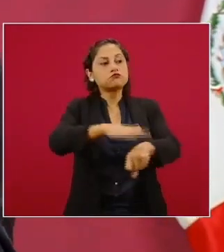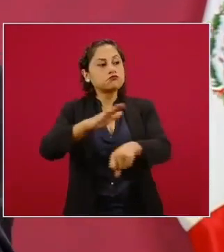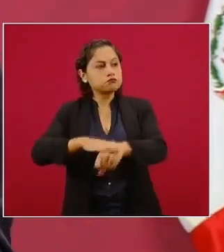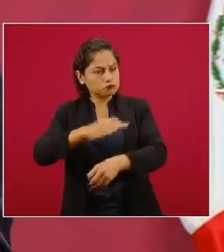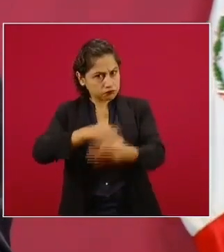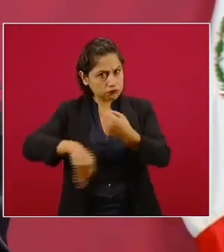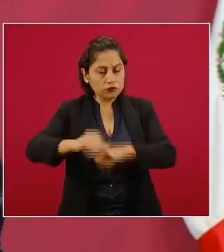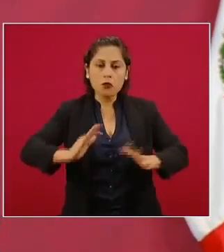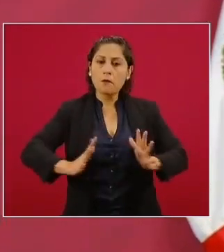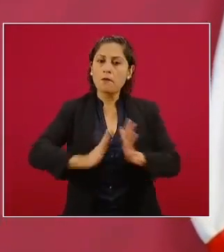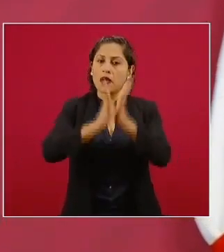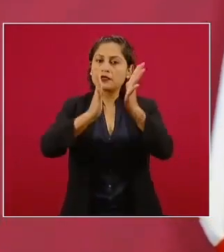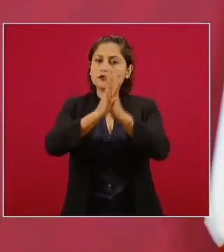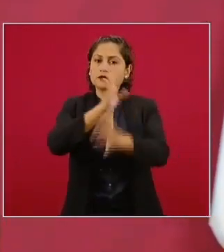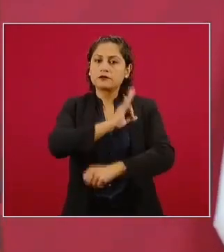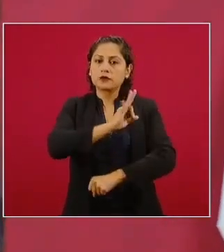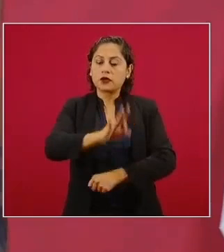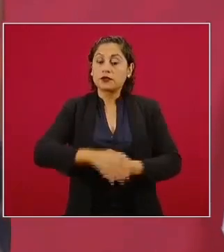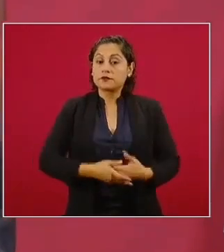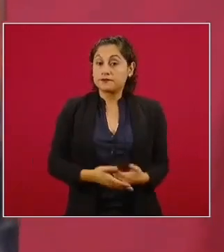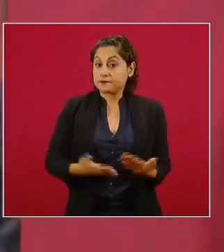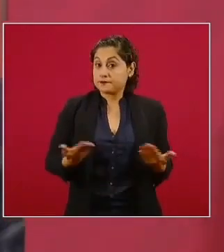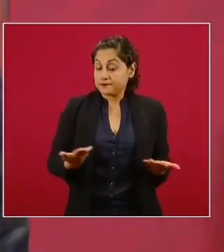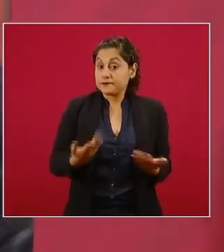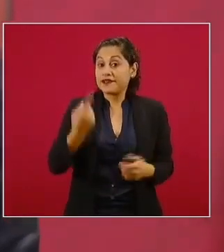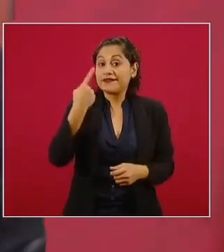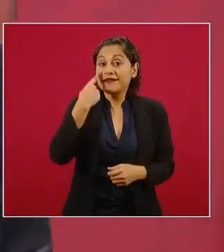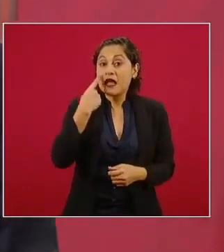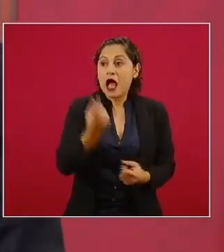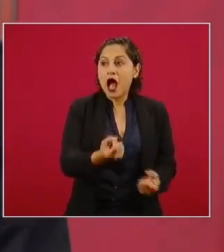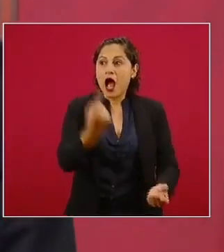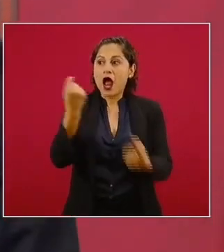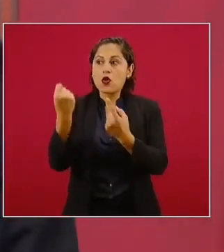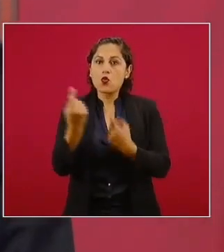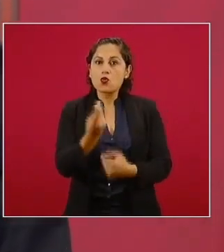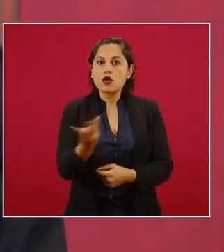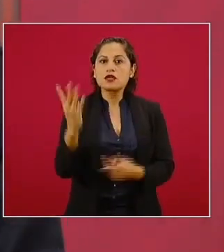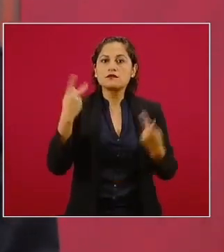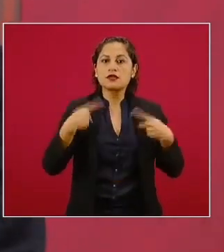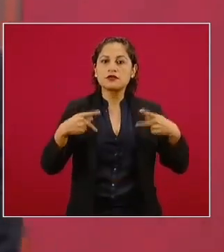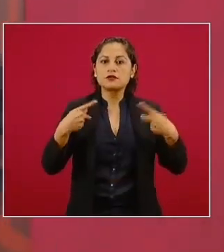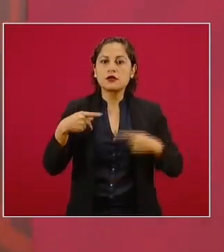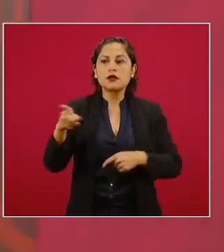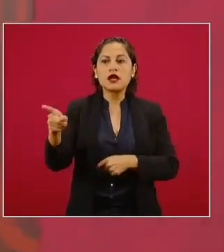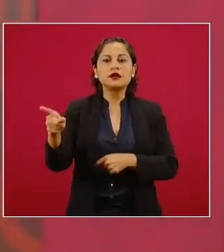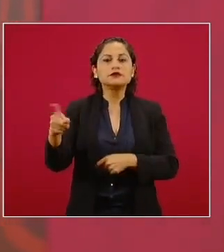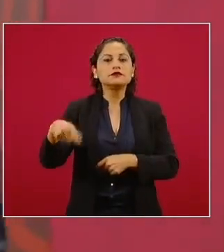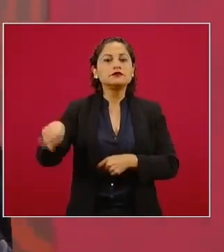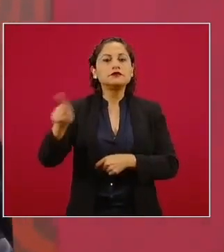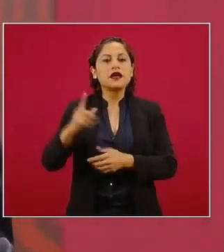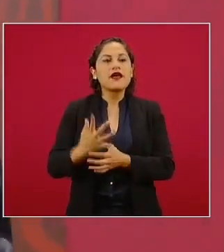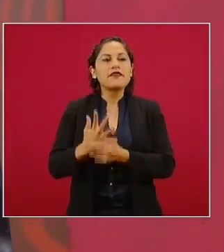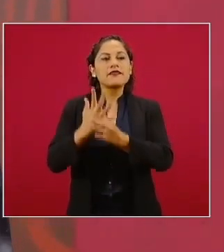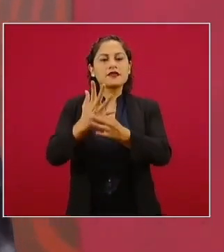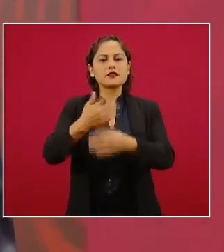o se autodefinen como demócratas, pero no les gusta